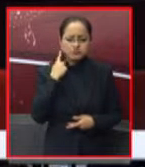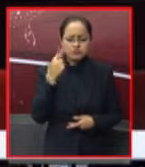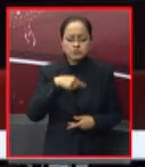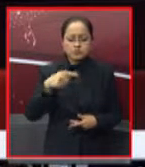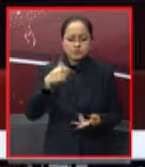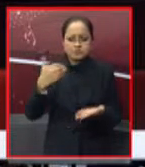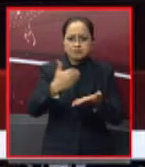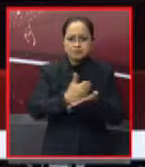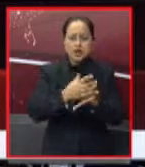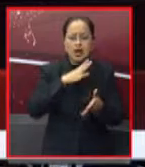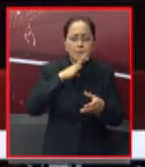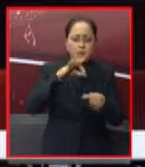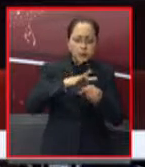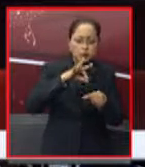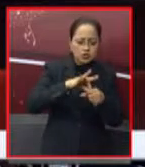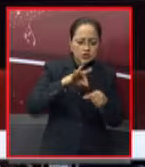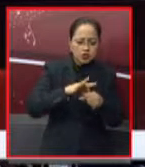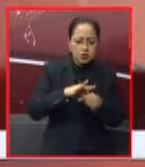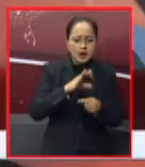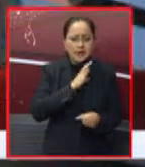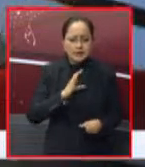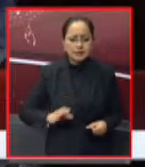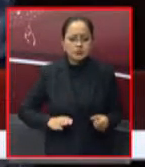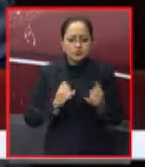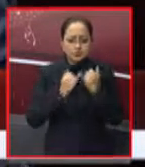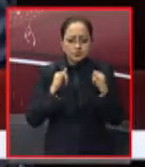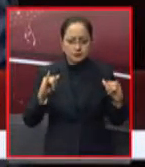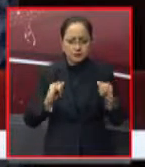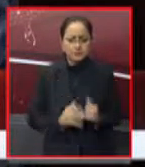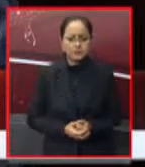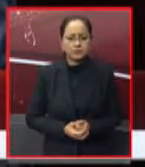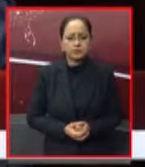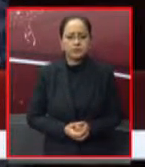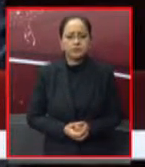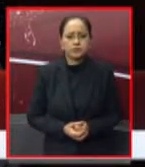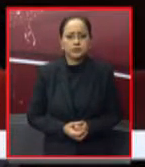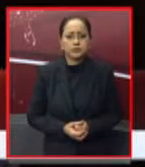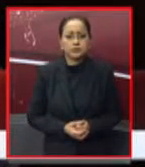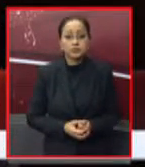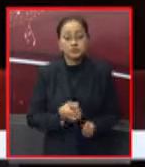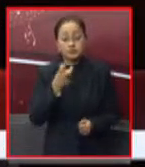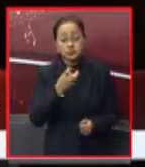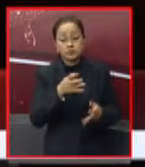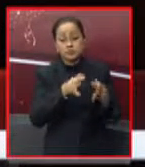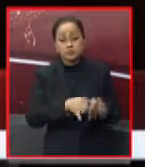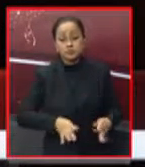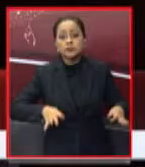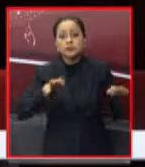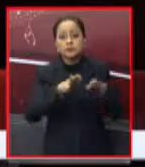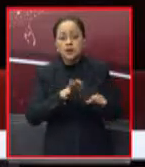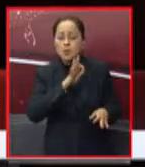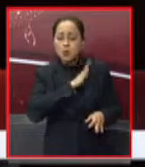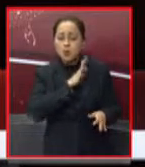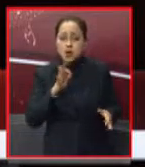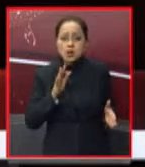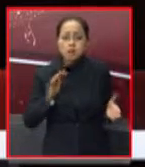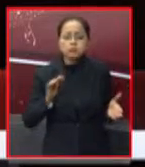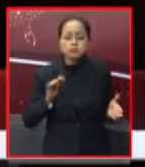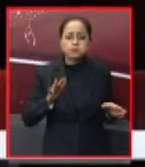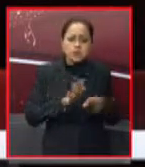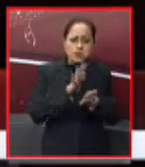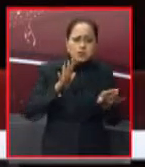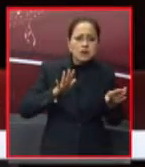la vía electoral independiente. Y es por ello que es menester poder reformar